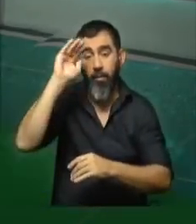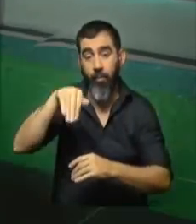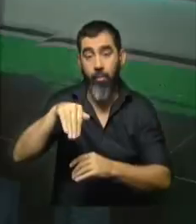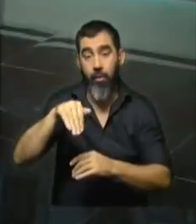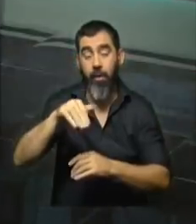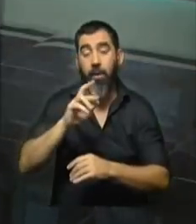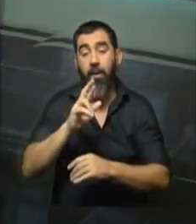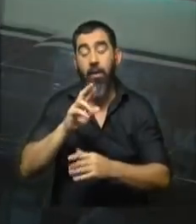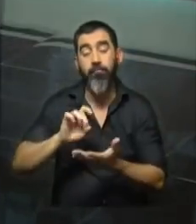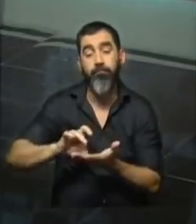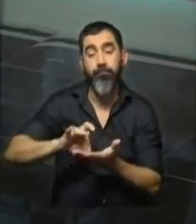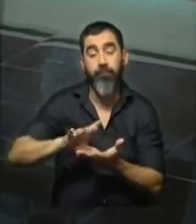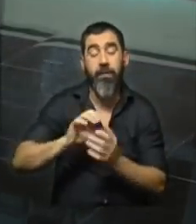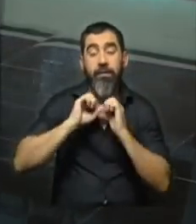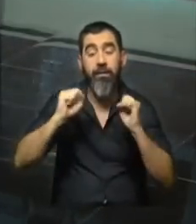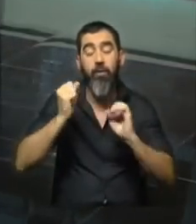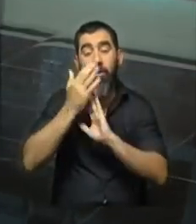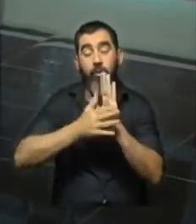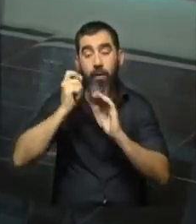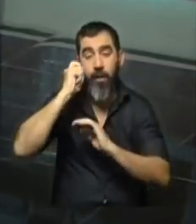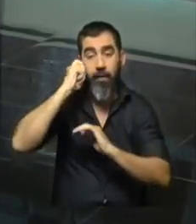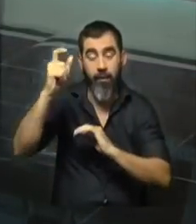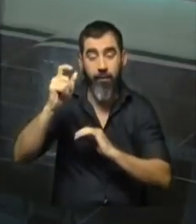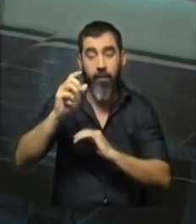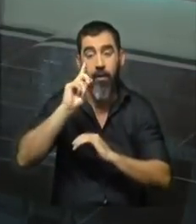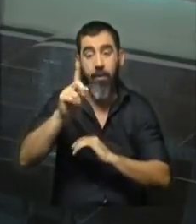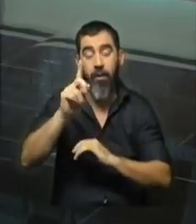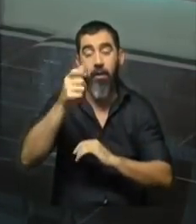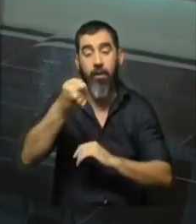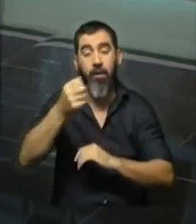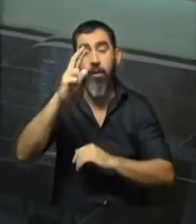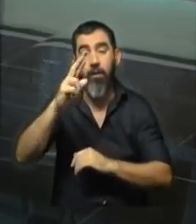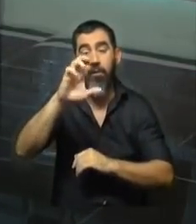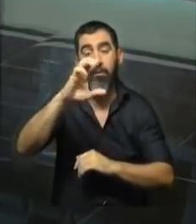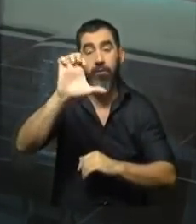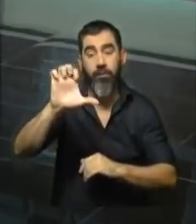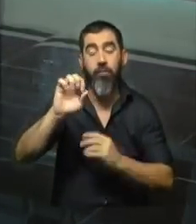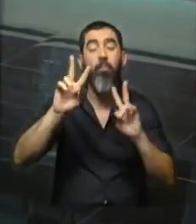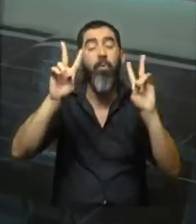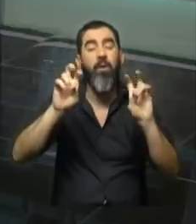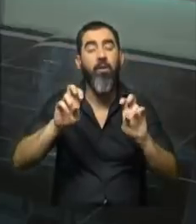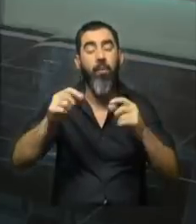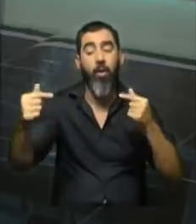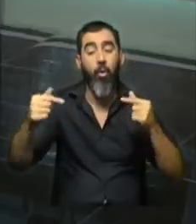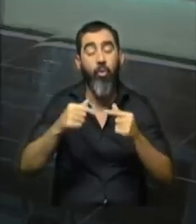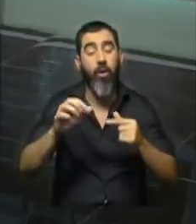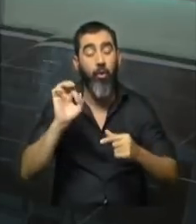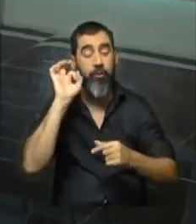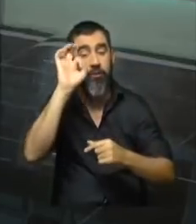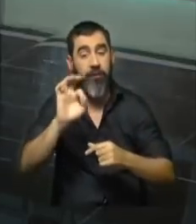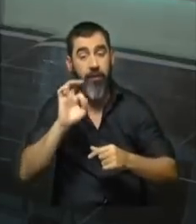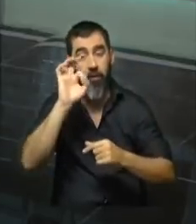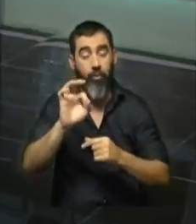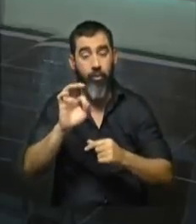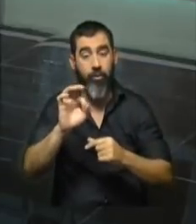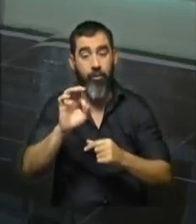la remoción del secretario nacional de Inteligencia de Estado, estamos hablando de Álvaro Garcés, por la acción penal contra los legisladores en